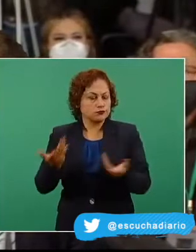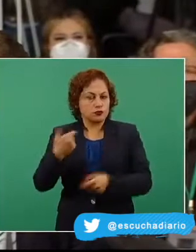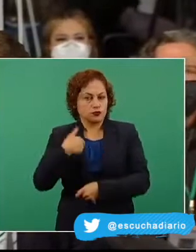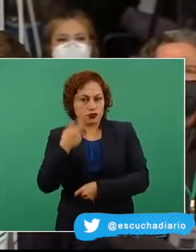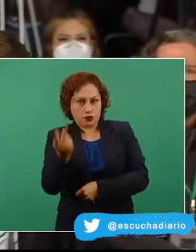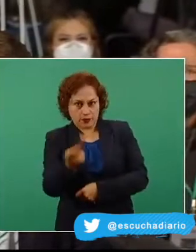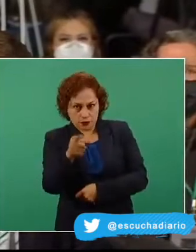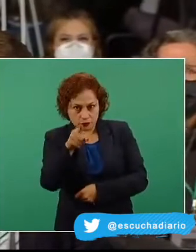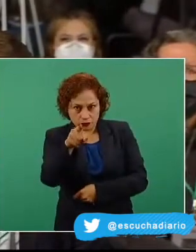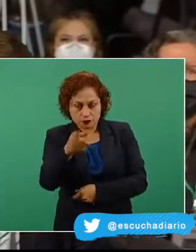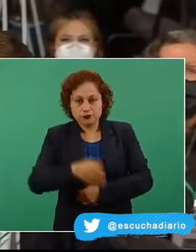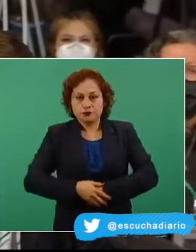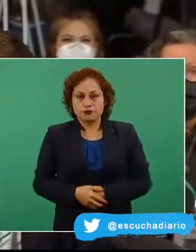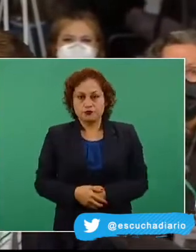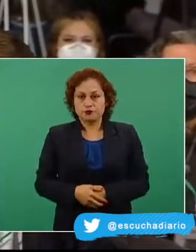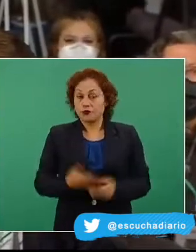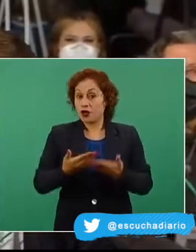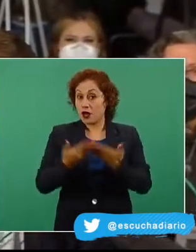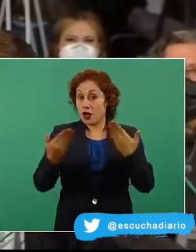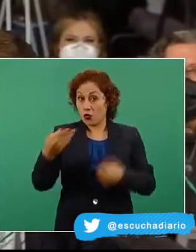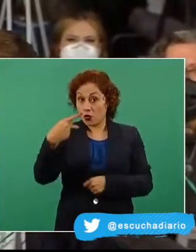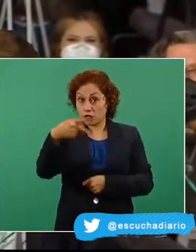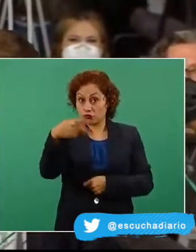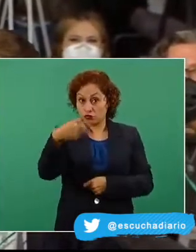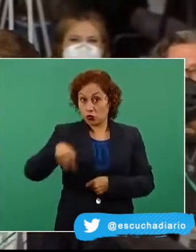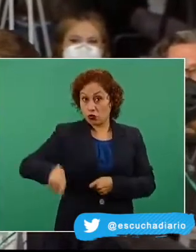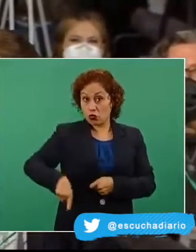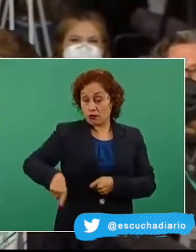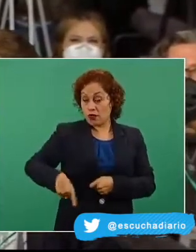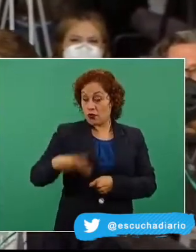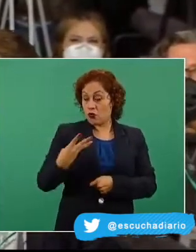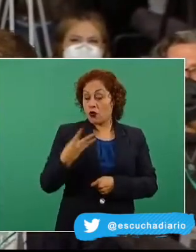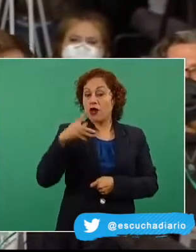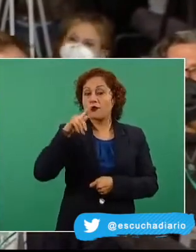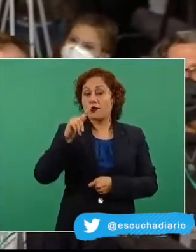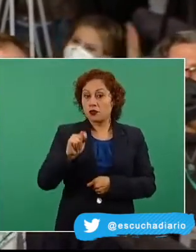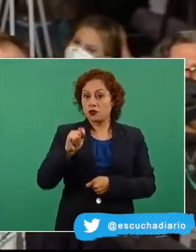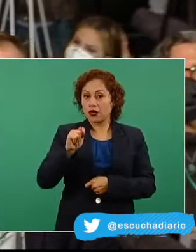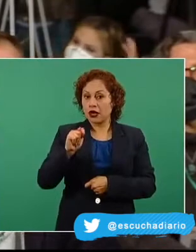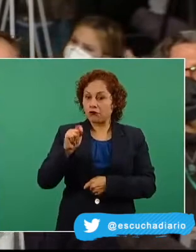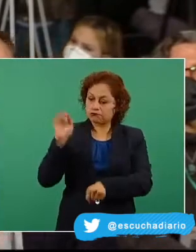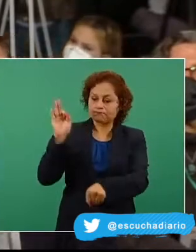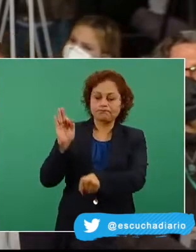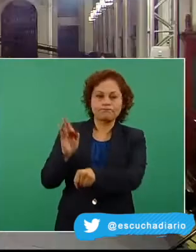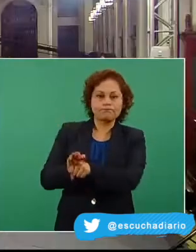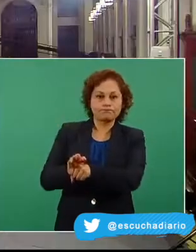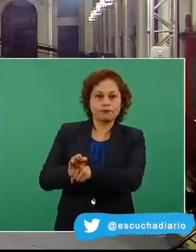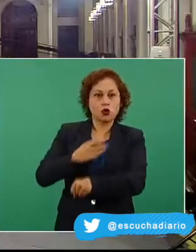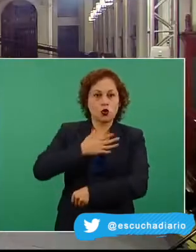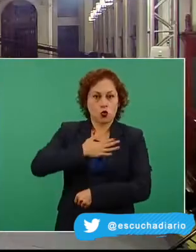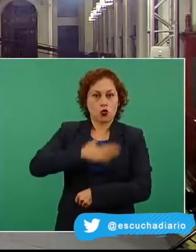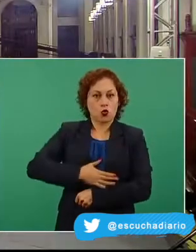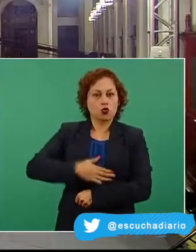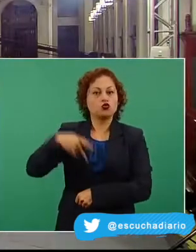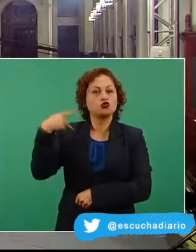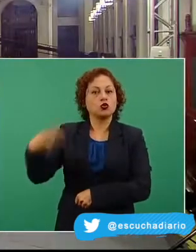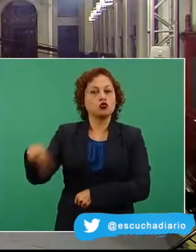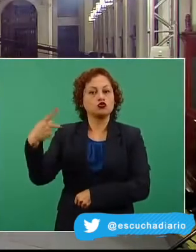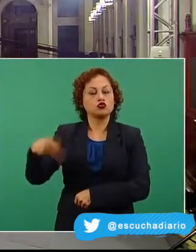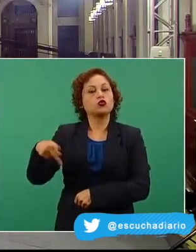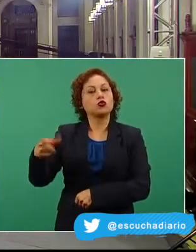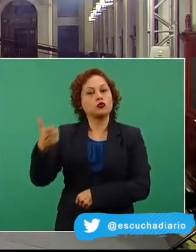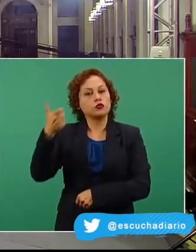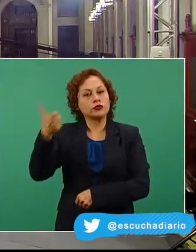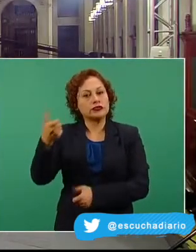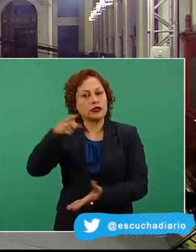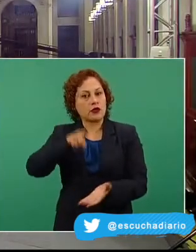se trató más que de una simulación, ya que se firmó prácticamente por unanimidad que no habría acaparamiento, y esto en la práctica